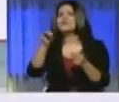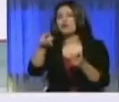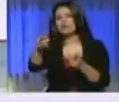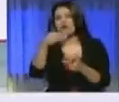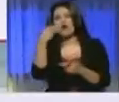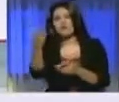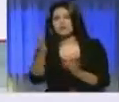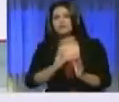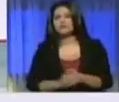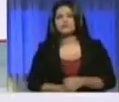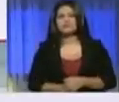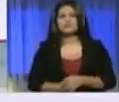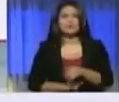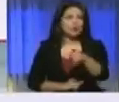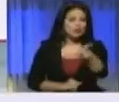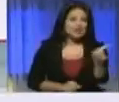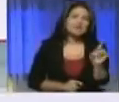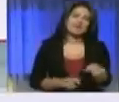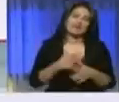Y ustedes también.